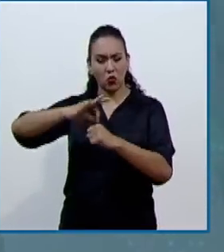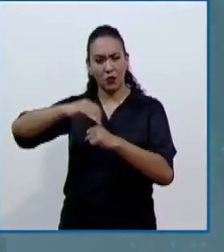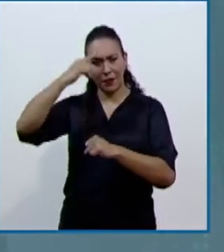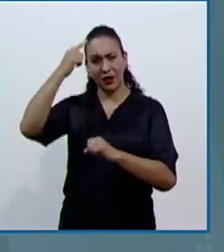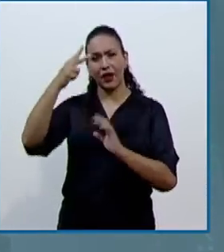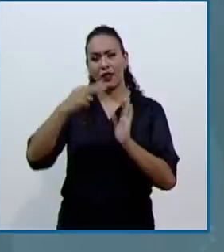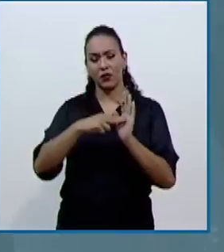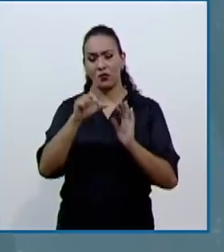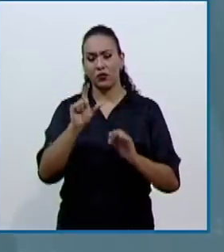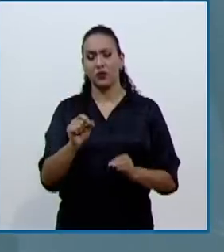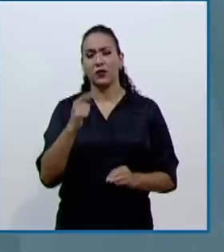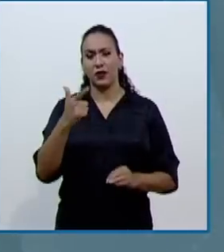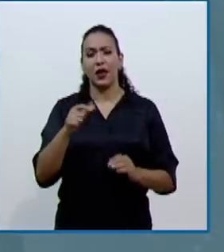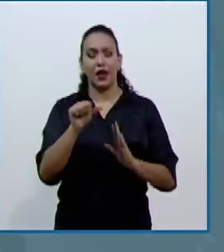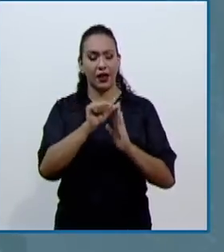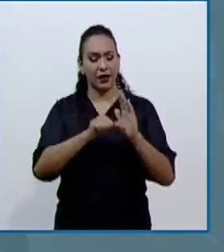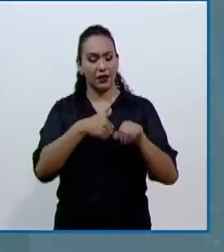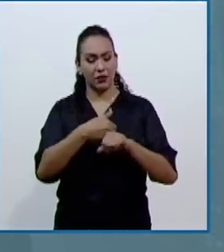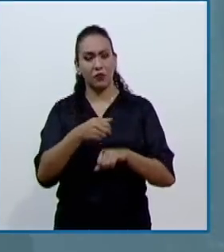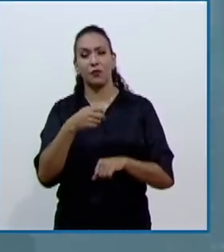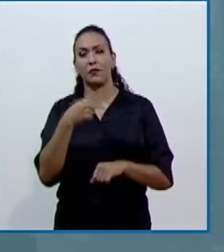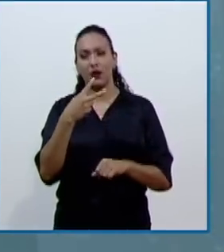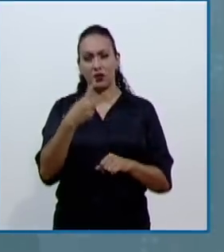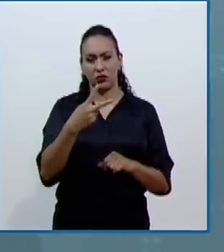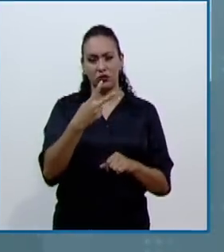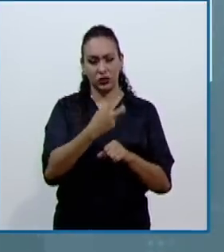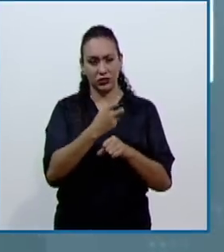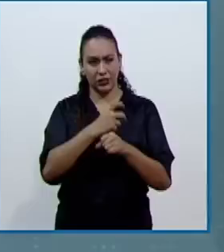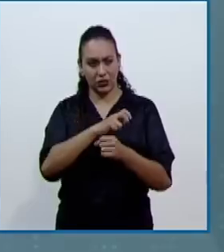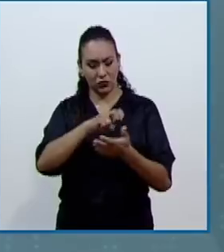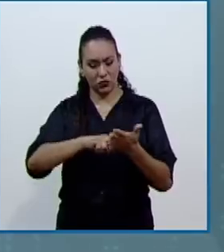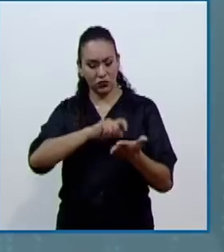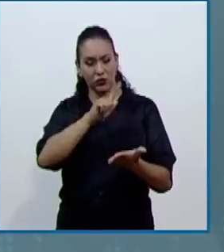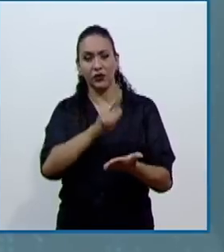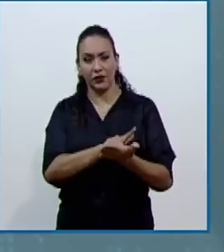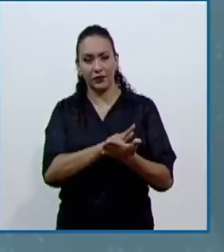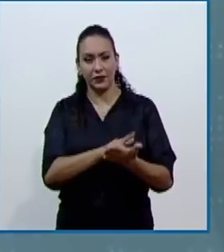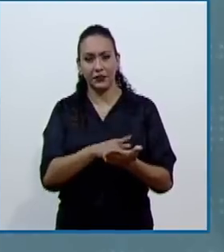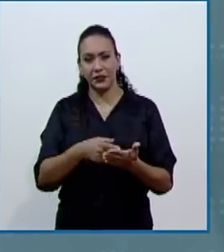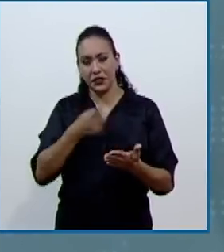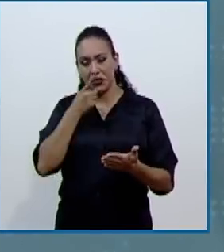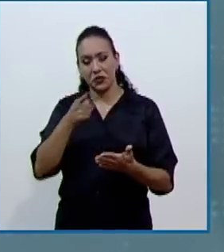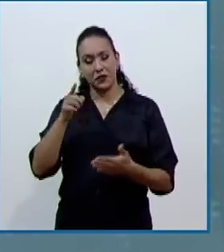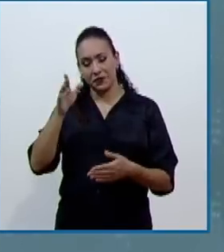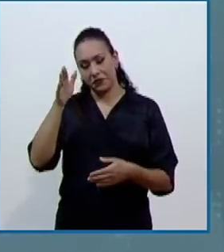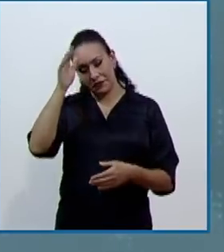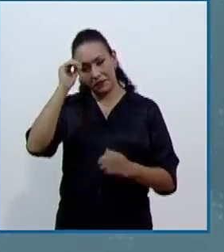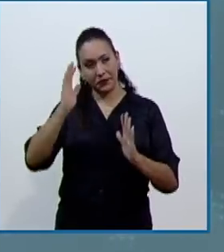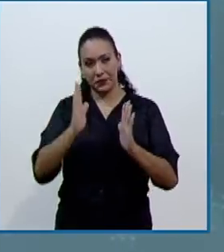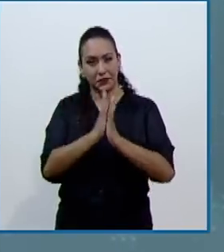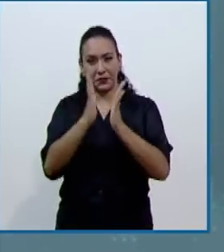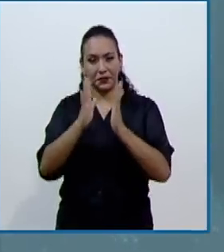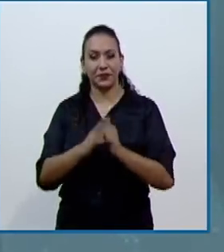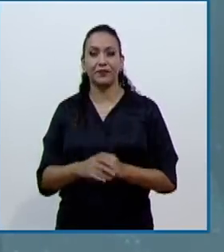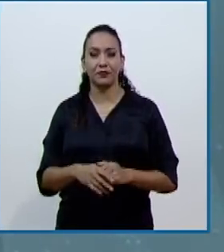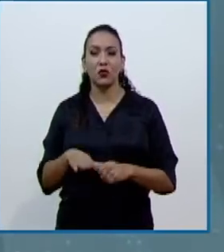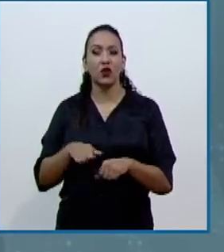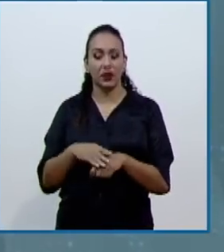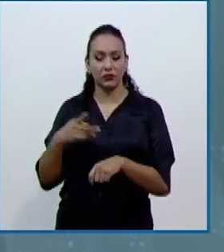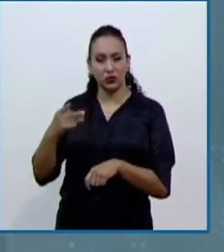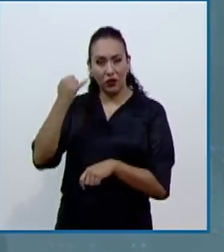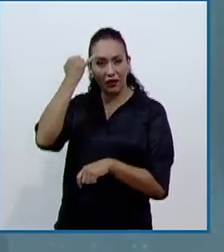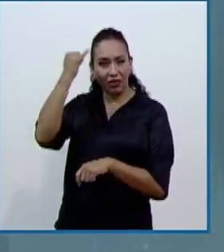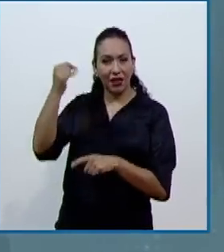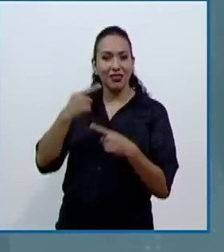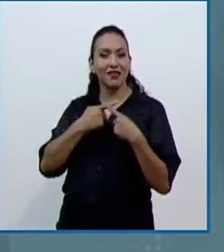2027, establecido en el artículo 2º transitorio de la reforma al Poder Judicial. Indicó que en congruencia con sus ideales y por